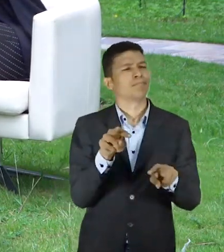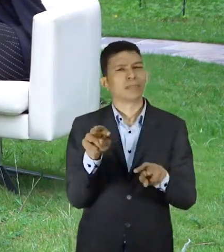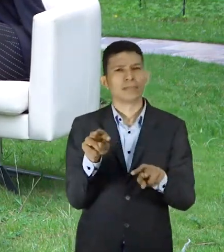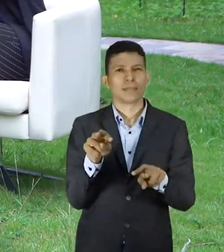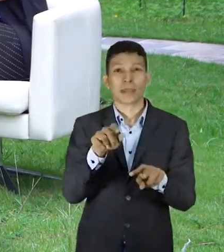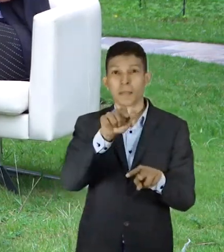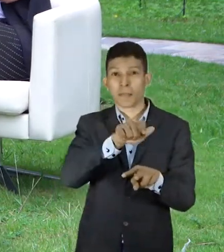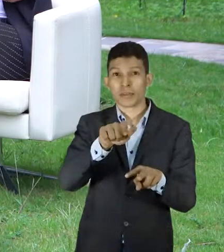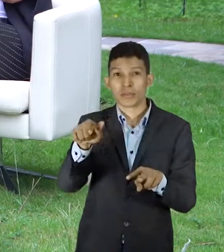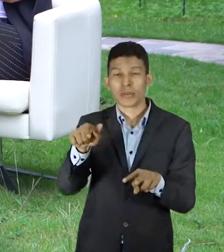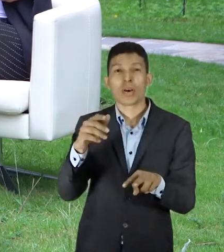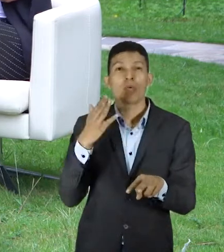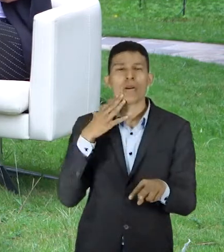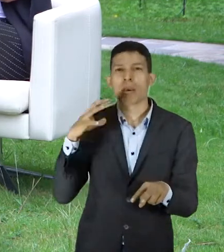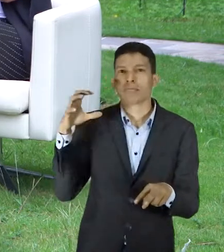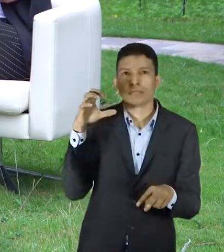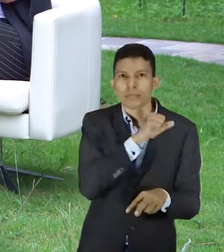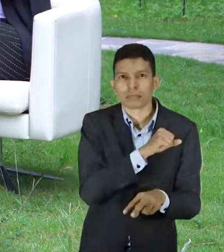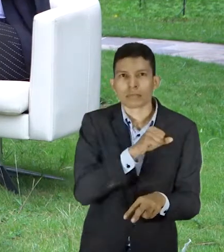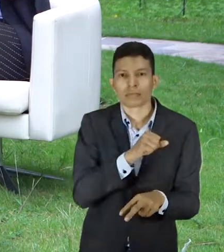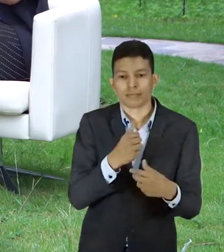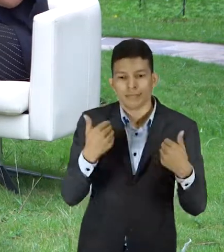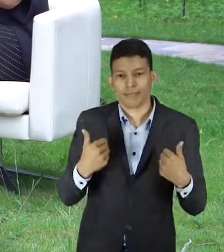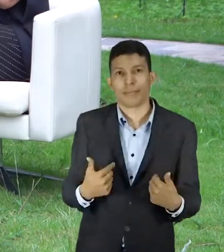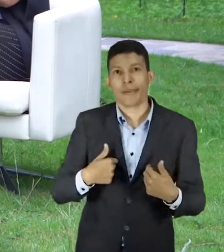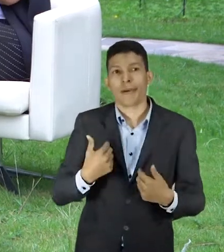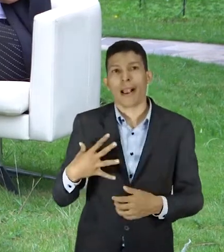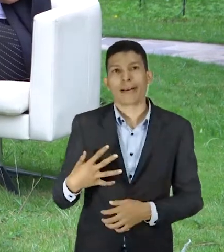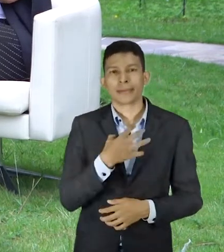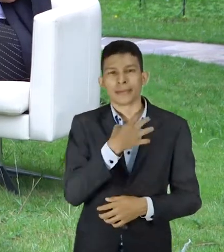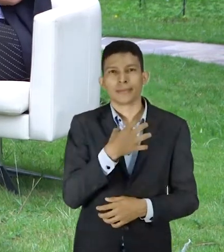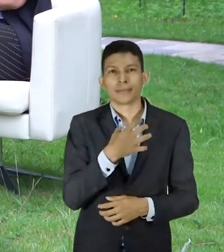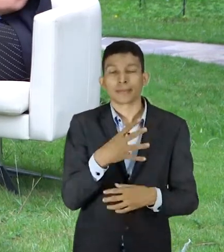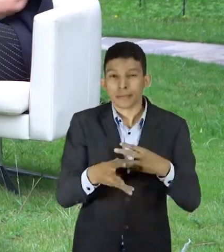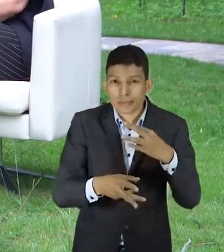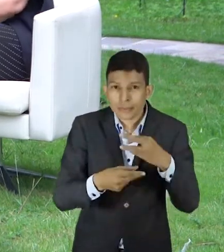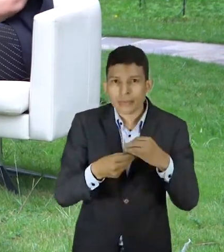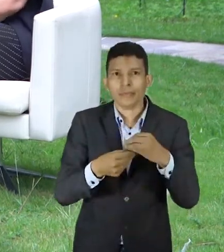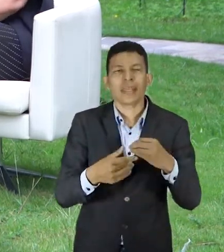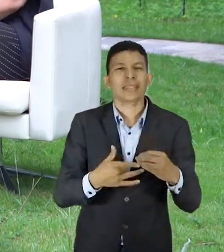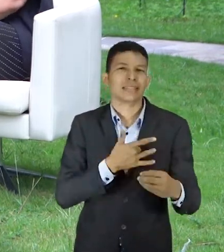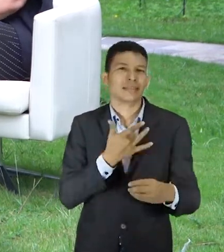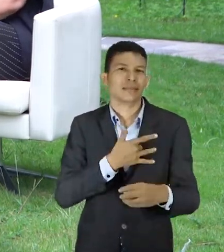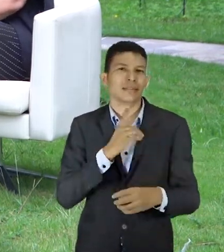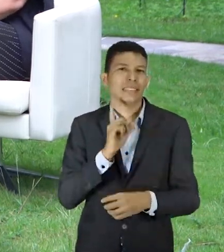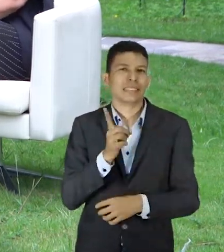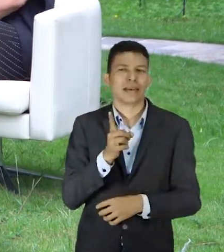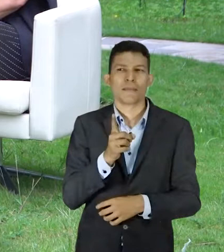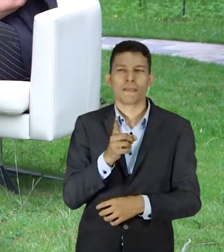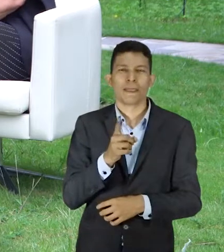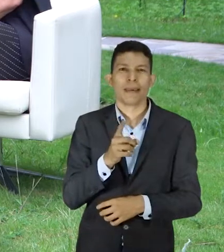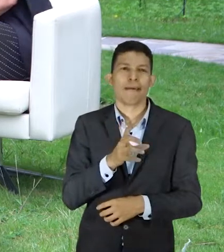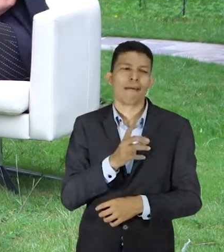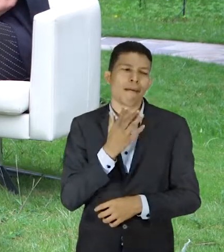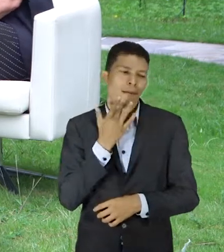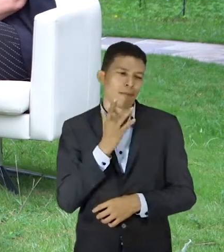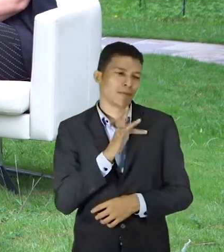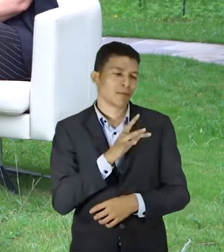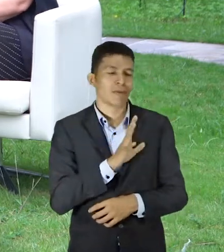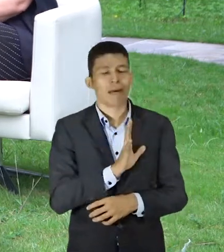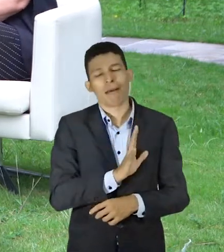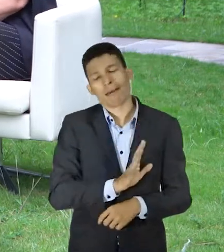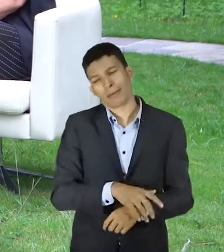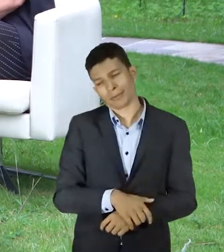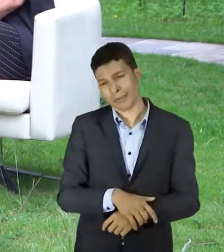tal que le pase algo? El esposo, ¿no? Es un poco hasta de morbo, ¿no? Sí. Pero también